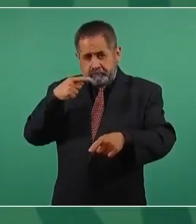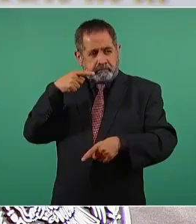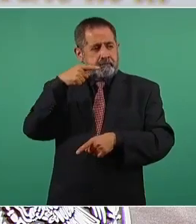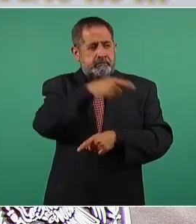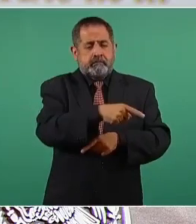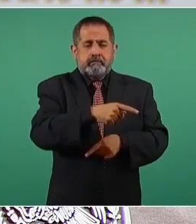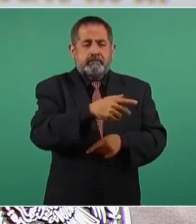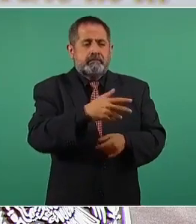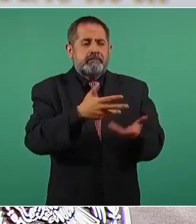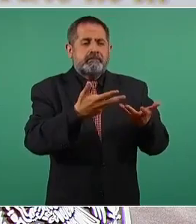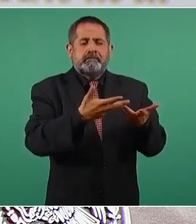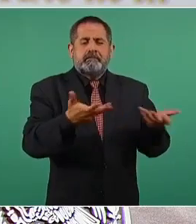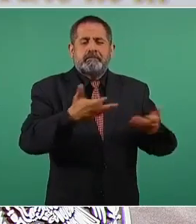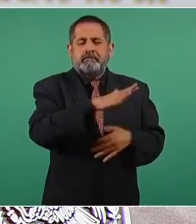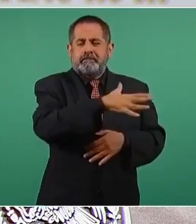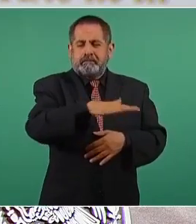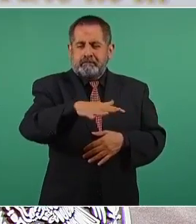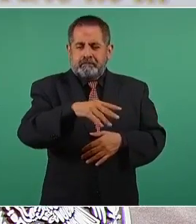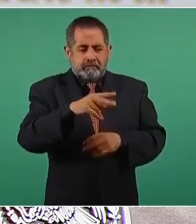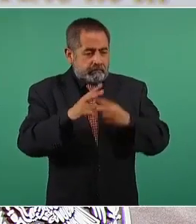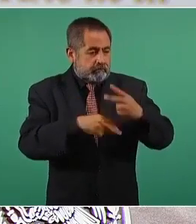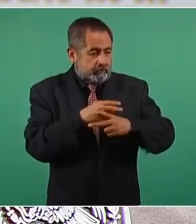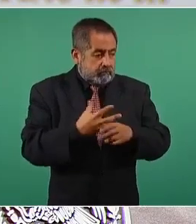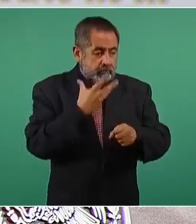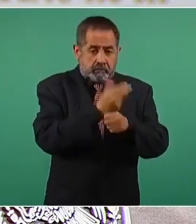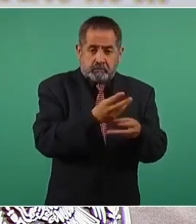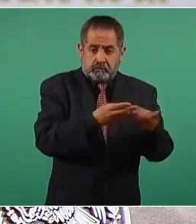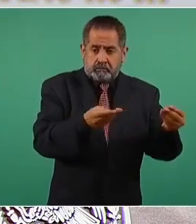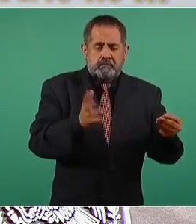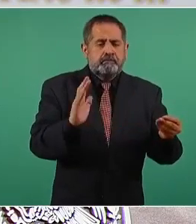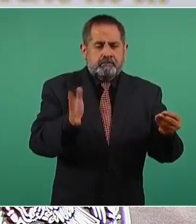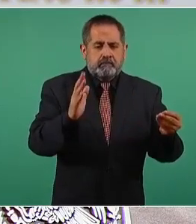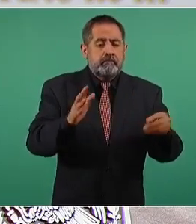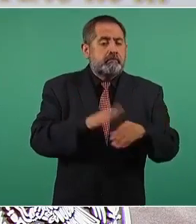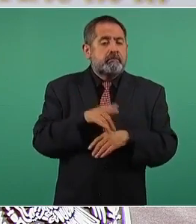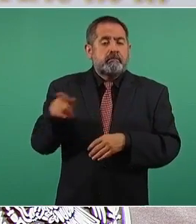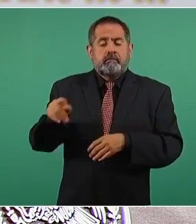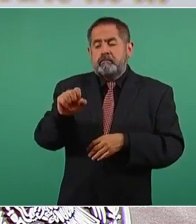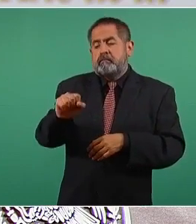de la Secretaría de Marina y también de Medio Ambiente.